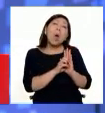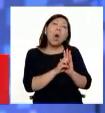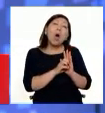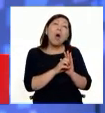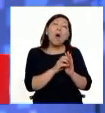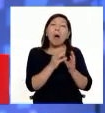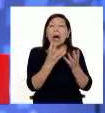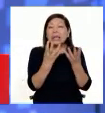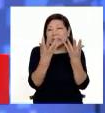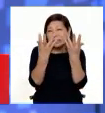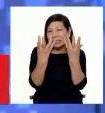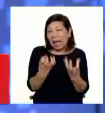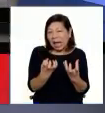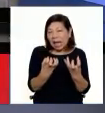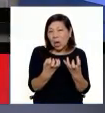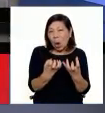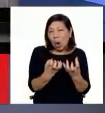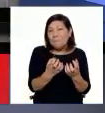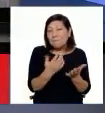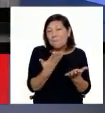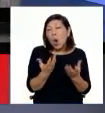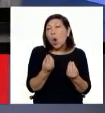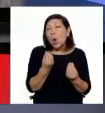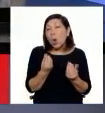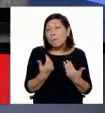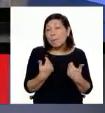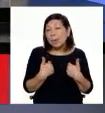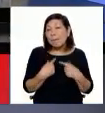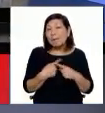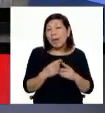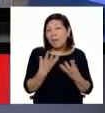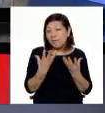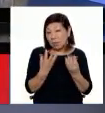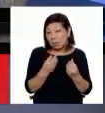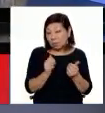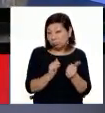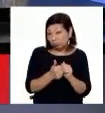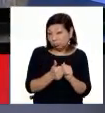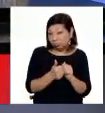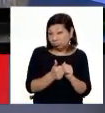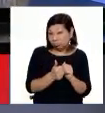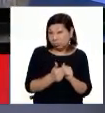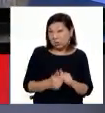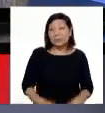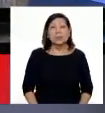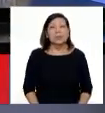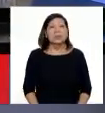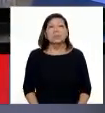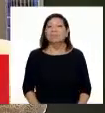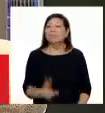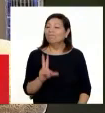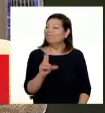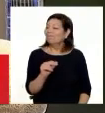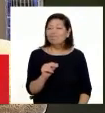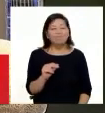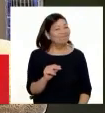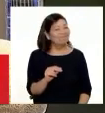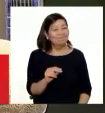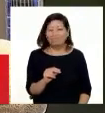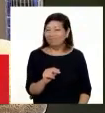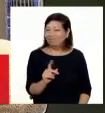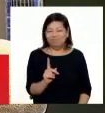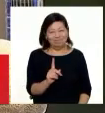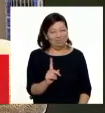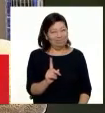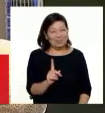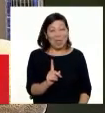deshidratadas normalmente, que son consumidas también, pero ¿cómo deberíamos hacer con ellas? ¿Reemplazan a estas frutas? No, las frutas